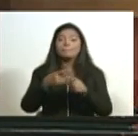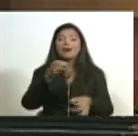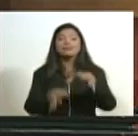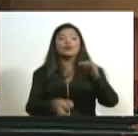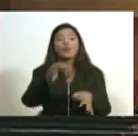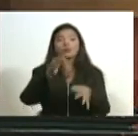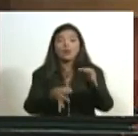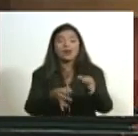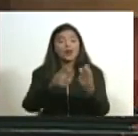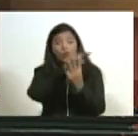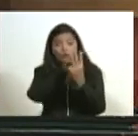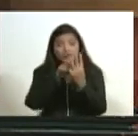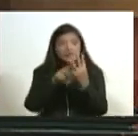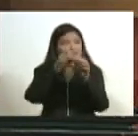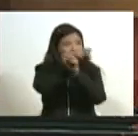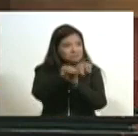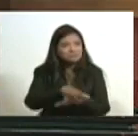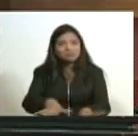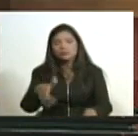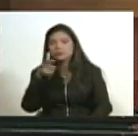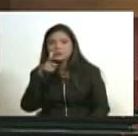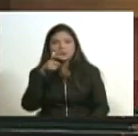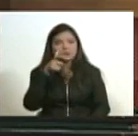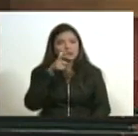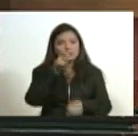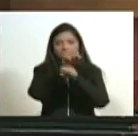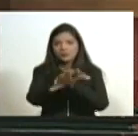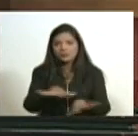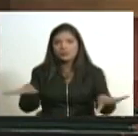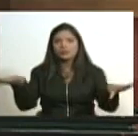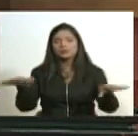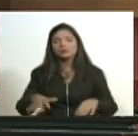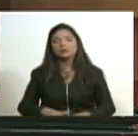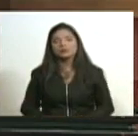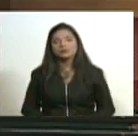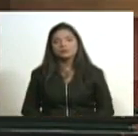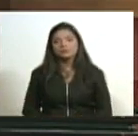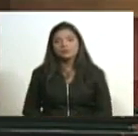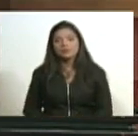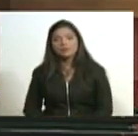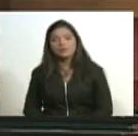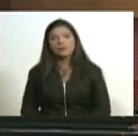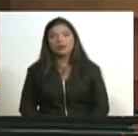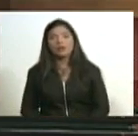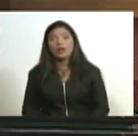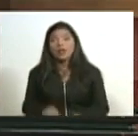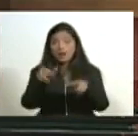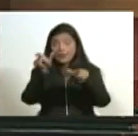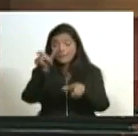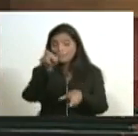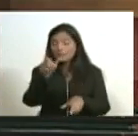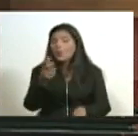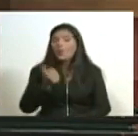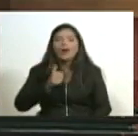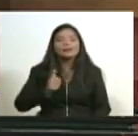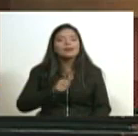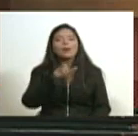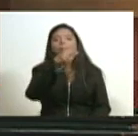República se desplieguen por miles y el que intente, sea quien